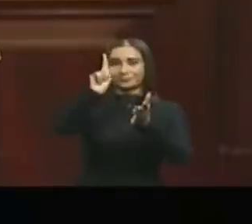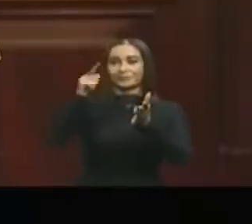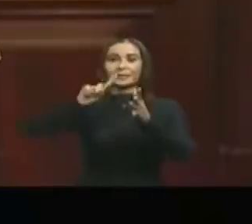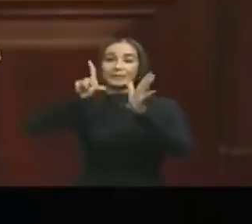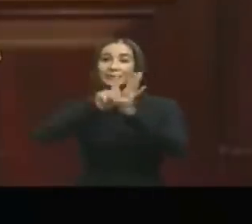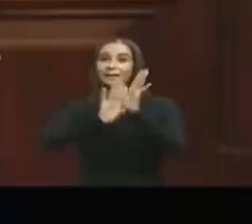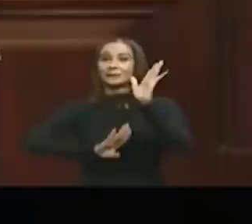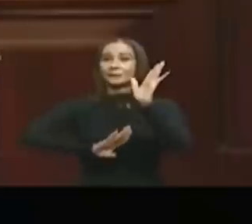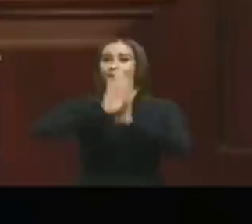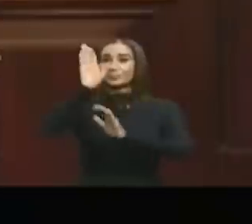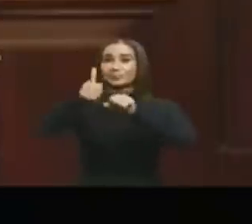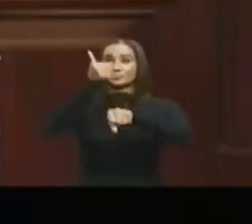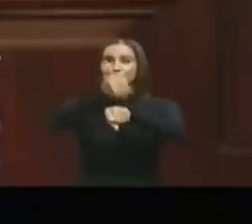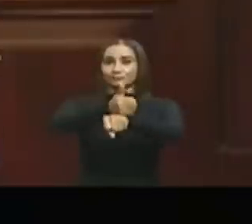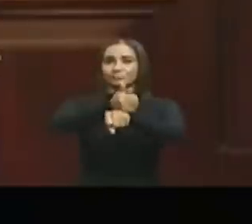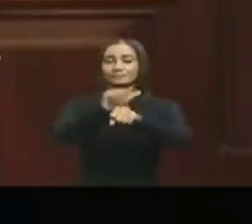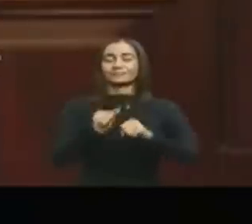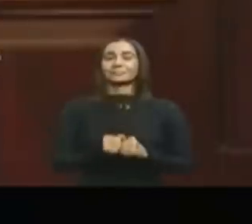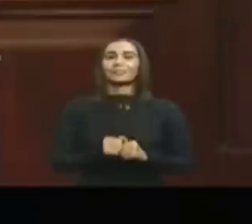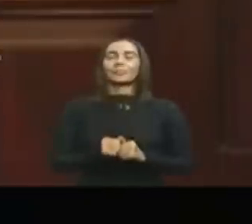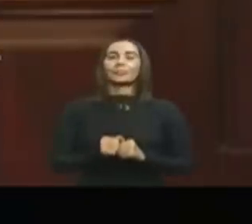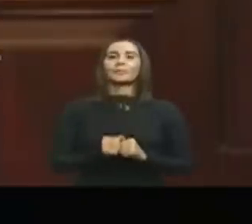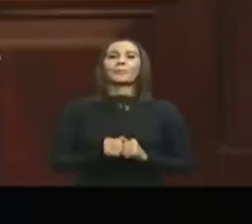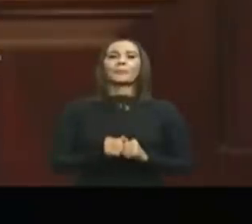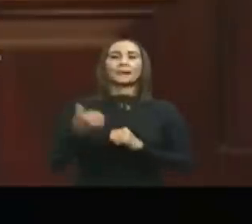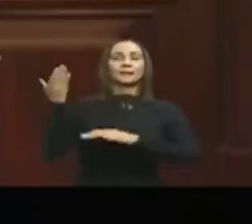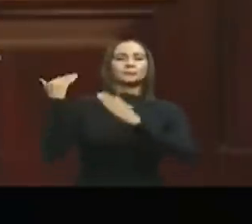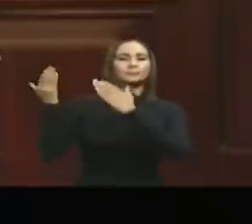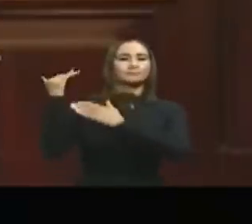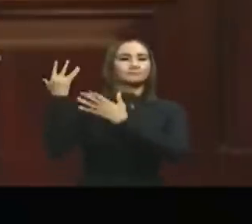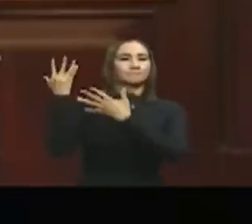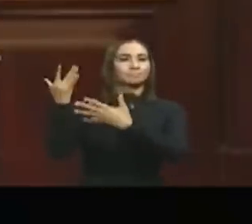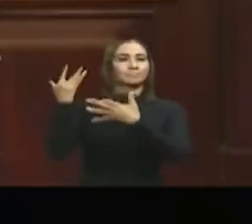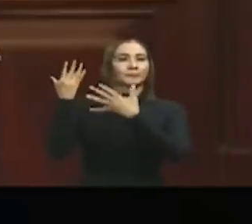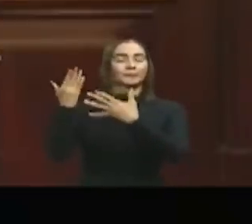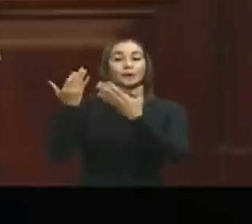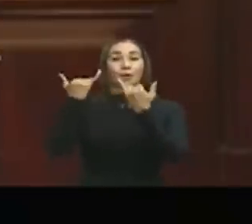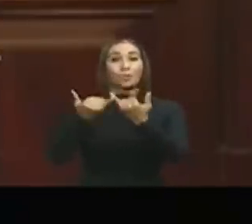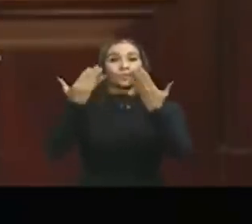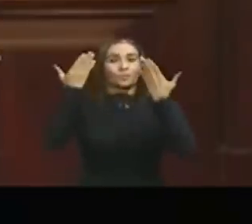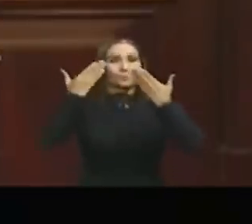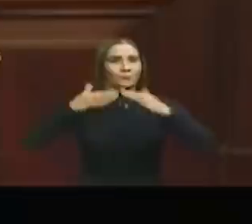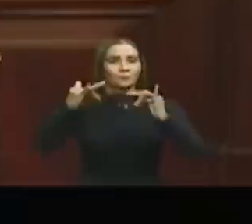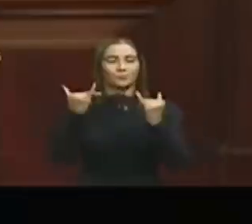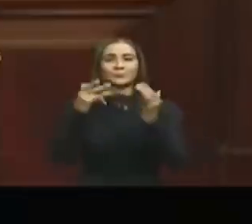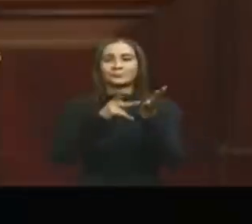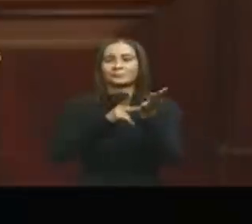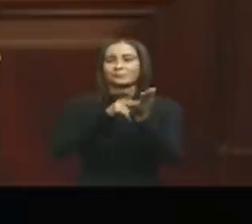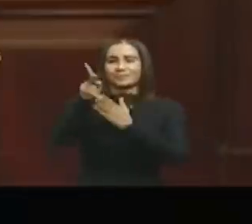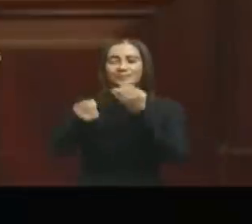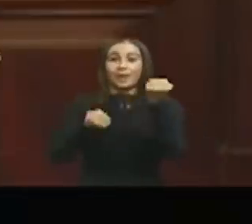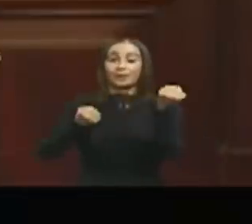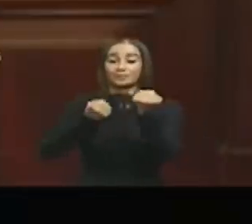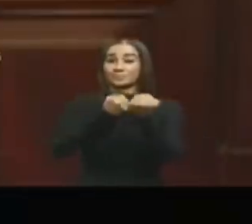e implementación. Lo que tanto tiempo costó, por fin es una realidad impulsada